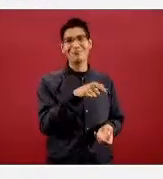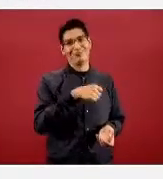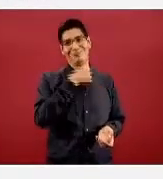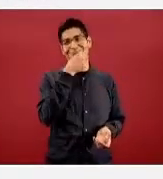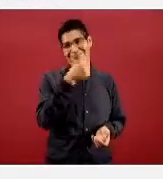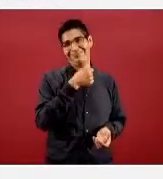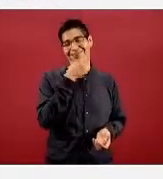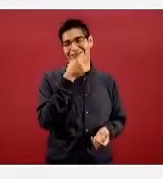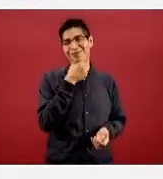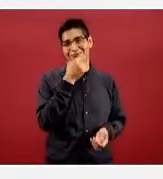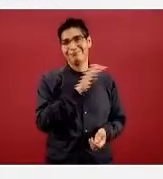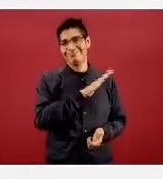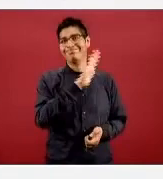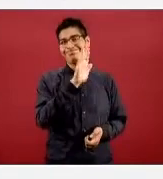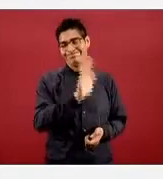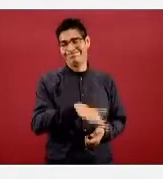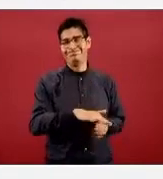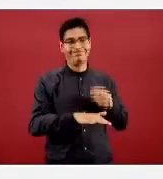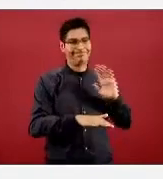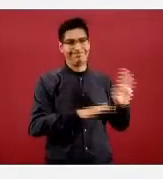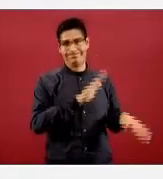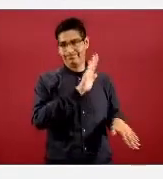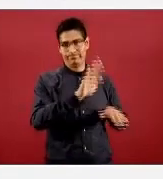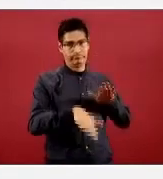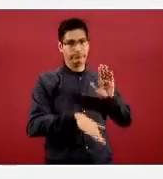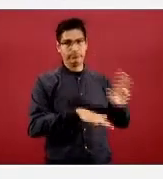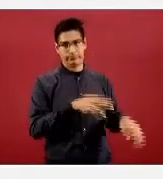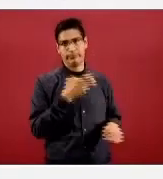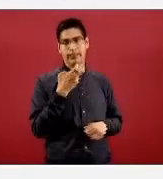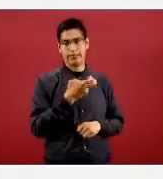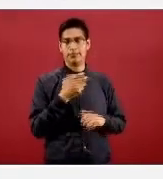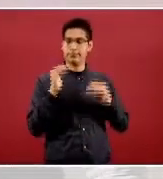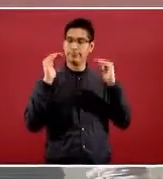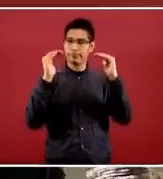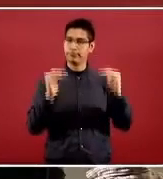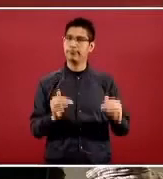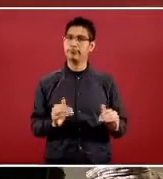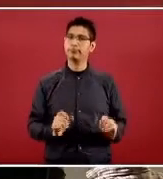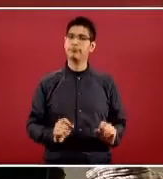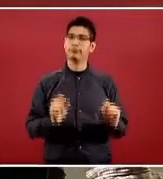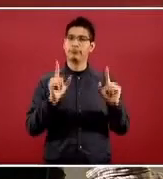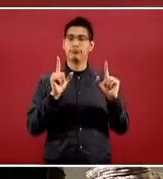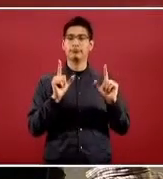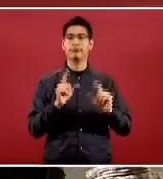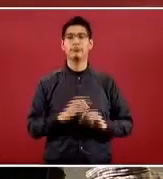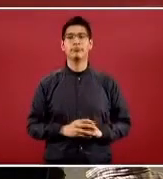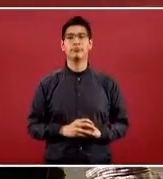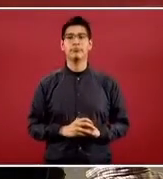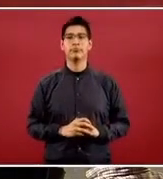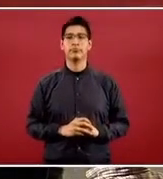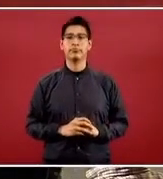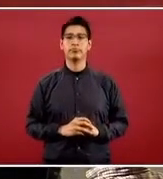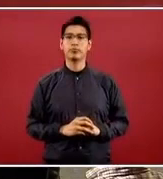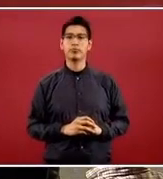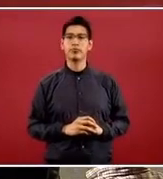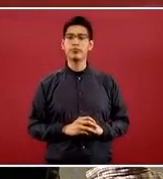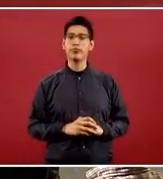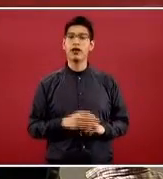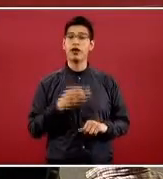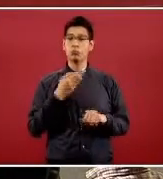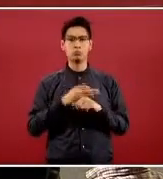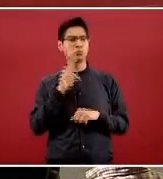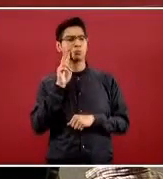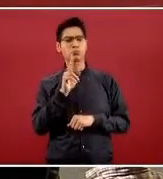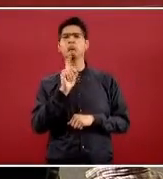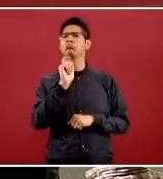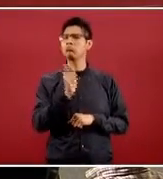teniendo la mayoría de las defunciones. En la siguiente diapositiva, por favor, vemos la